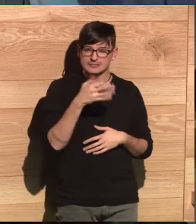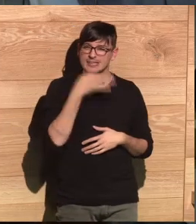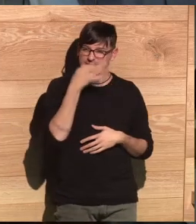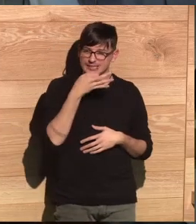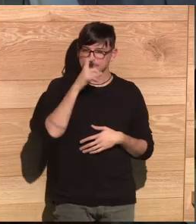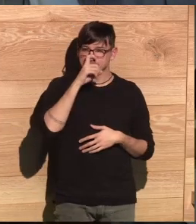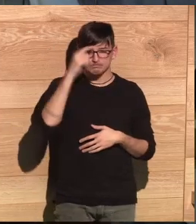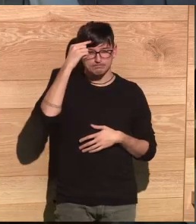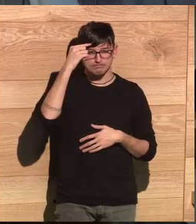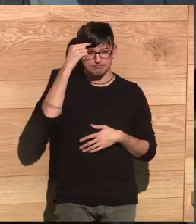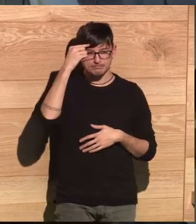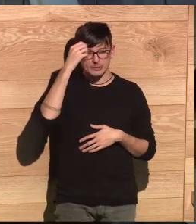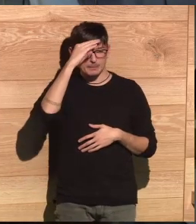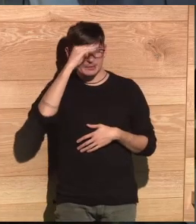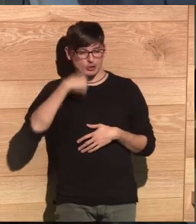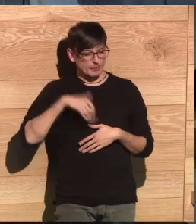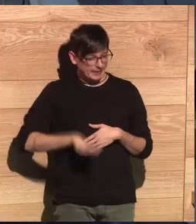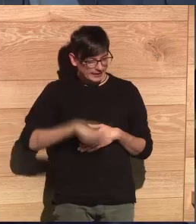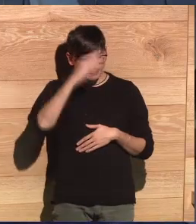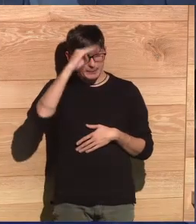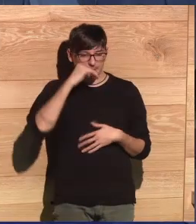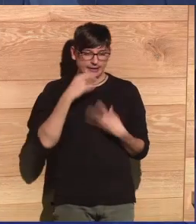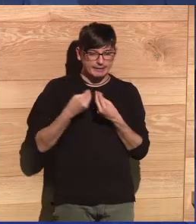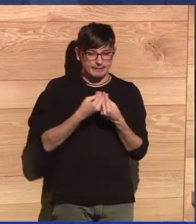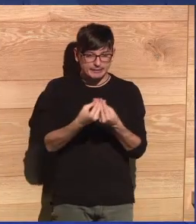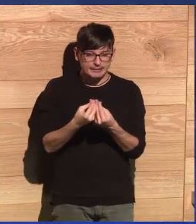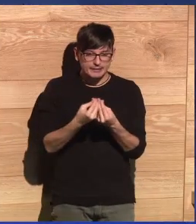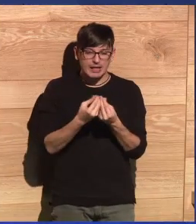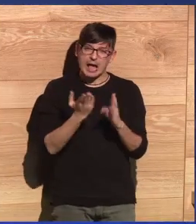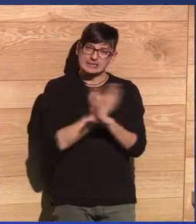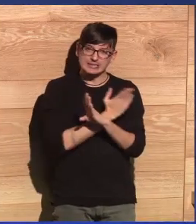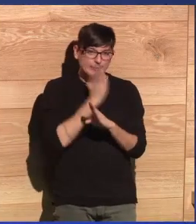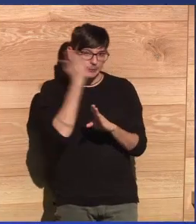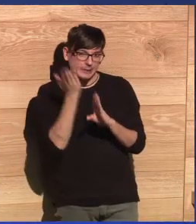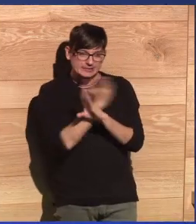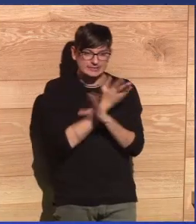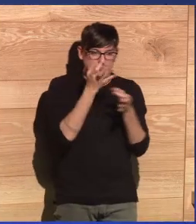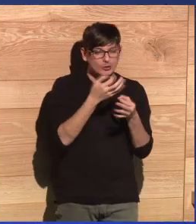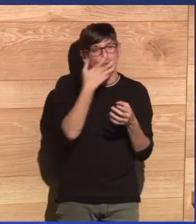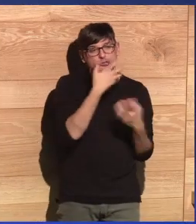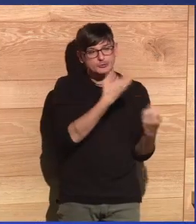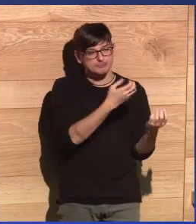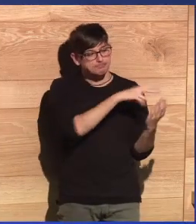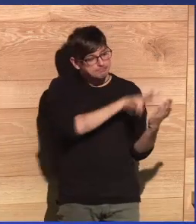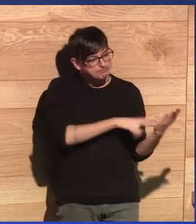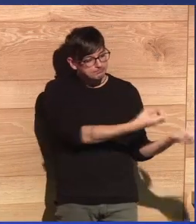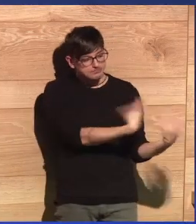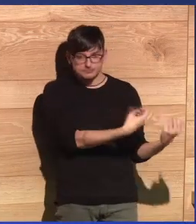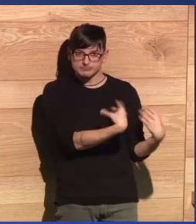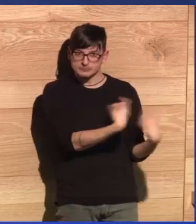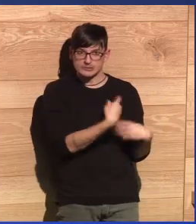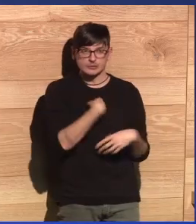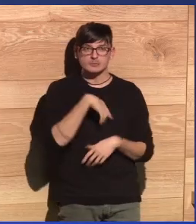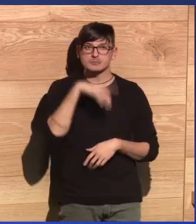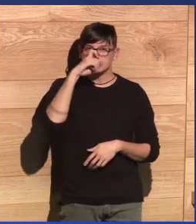los momentos antes de ir a dormir con mi padre, que siempre me leía cuentos. Y me acordaba de esta instantánea